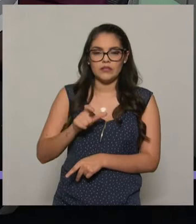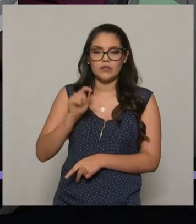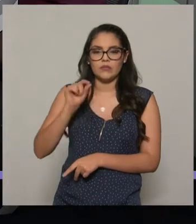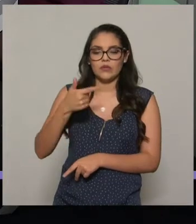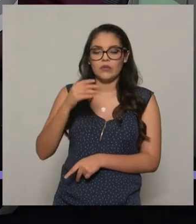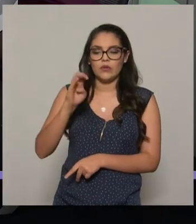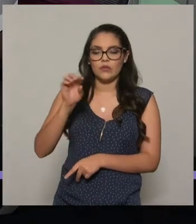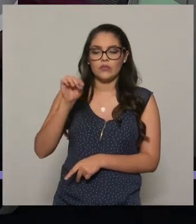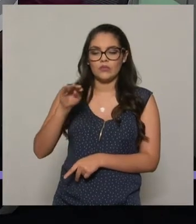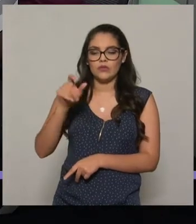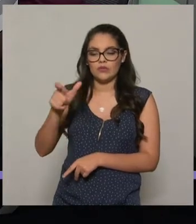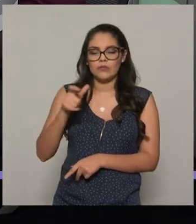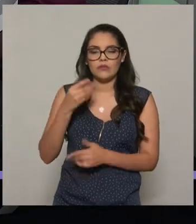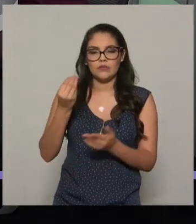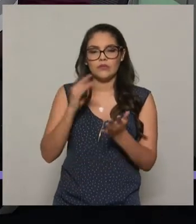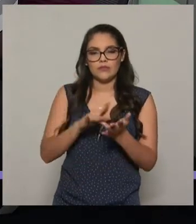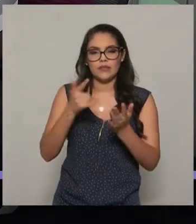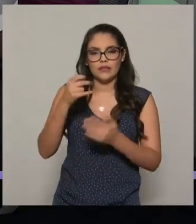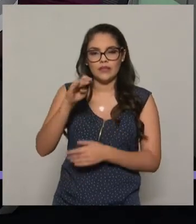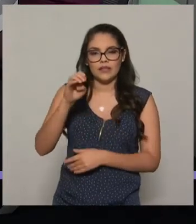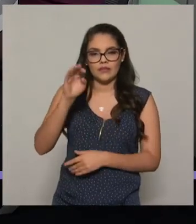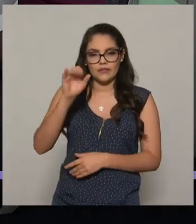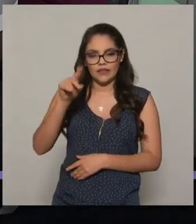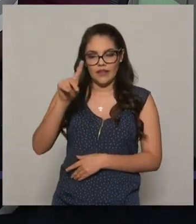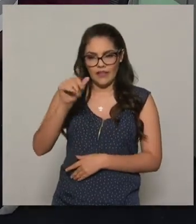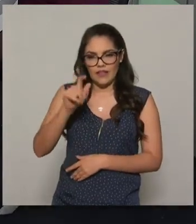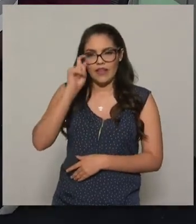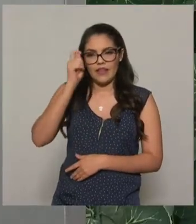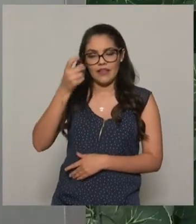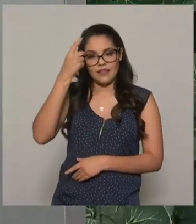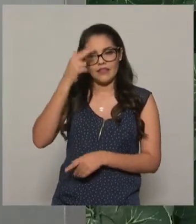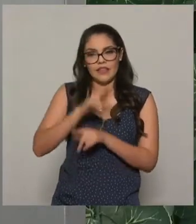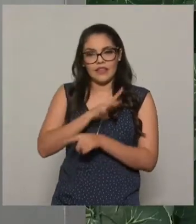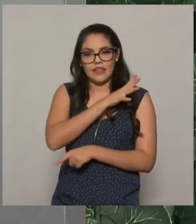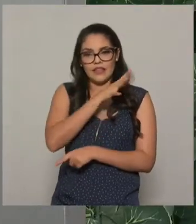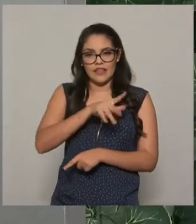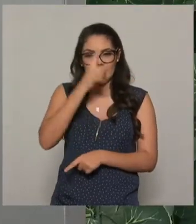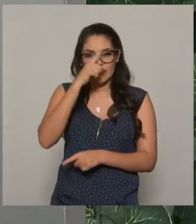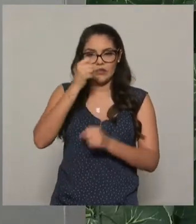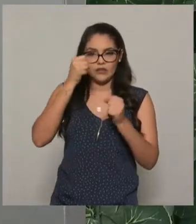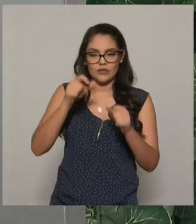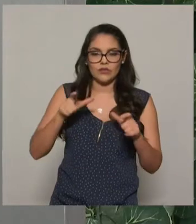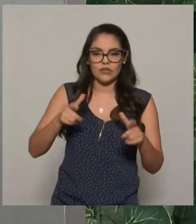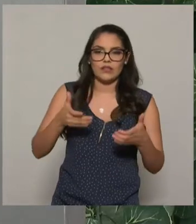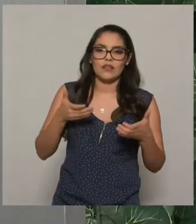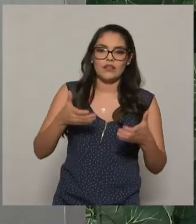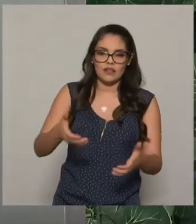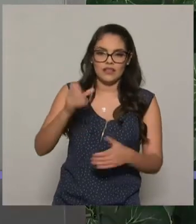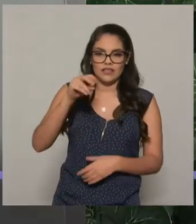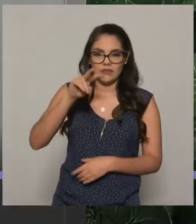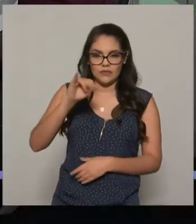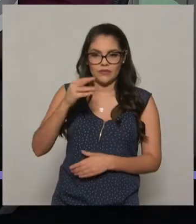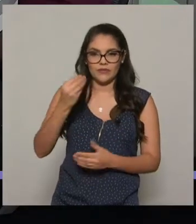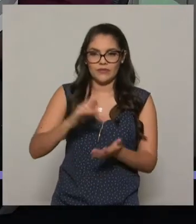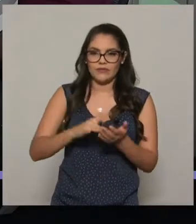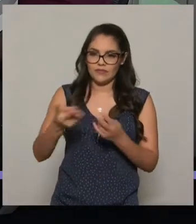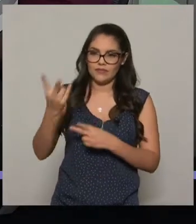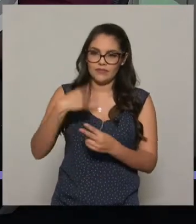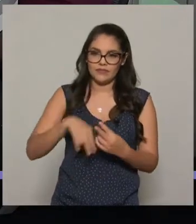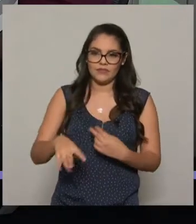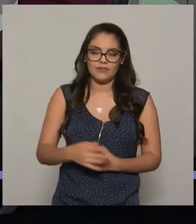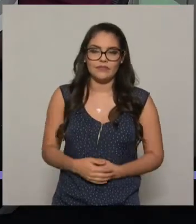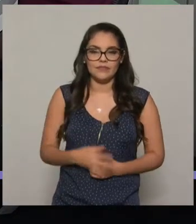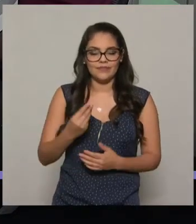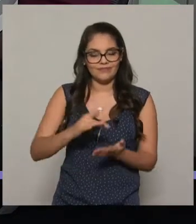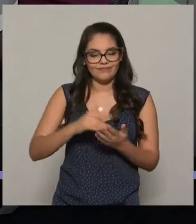plazapublica.cdmx.gov.mx. Muchísimas gracias, Fernanda Rivera, directora general de Seguridad Vial de la CEMOVI. Gracias por tu valiosa presencia. Muchísimas gracias